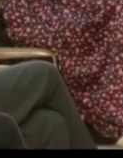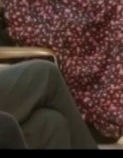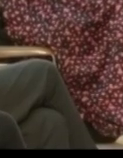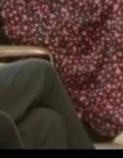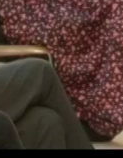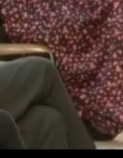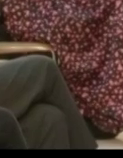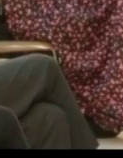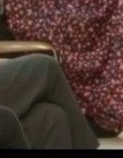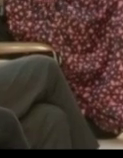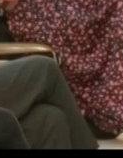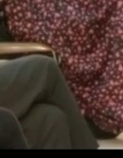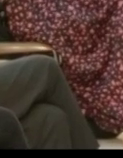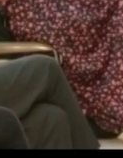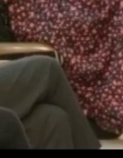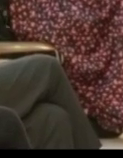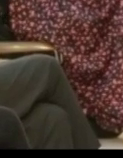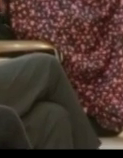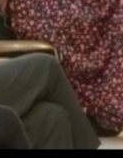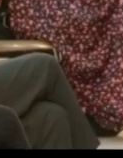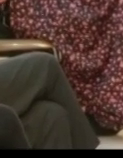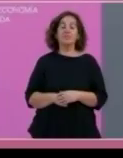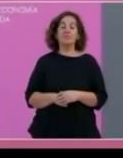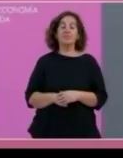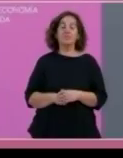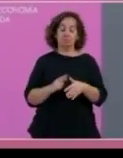por 5 características.